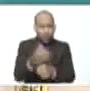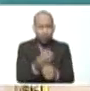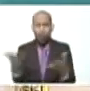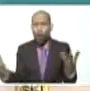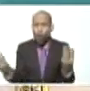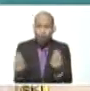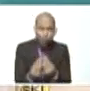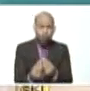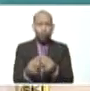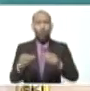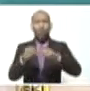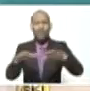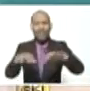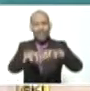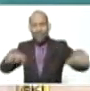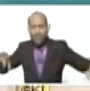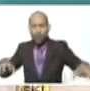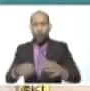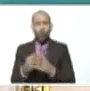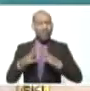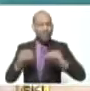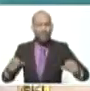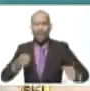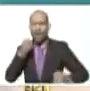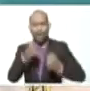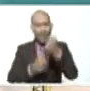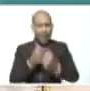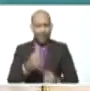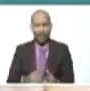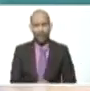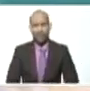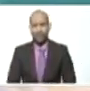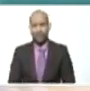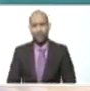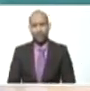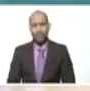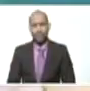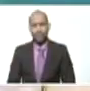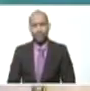juntos, sin divisiones, sin resistencias.